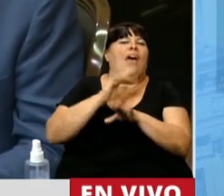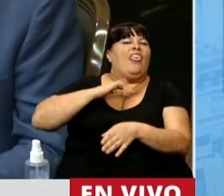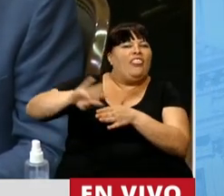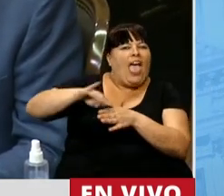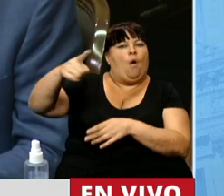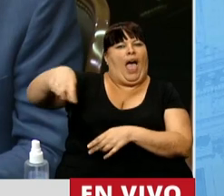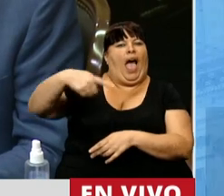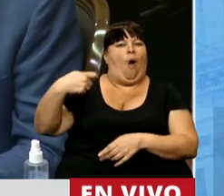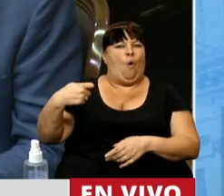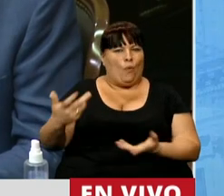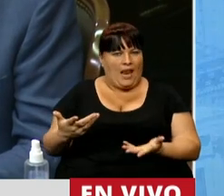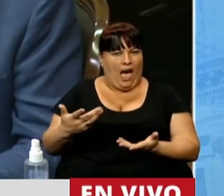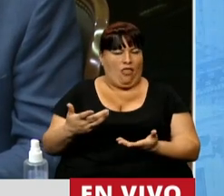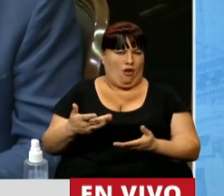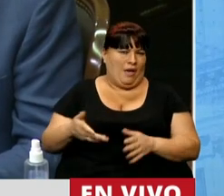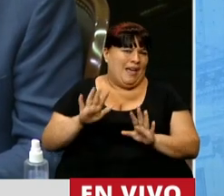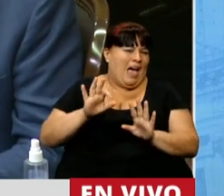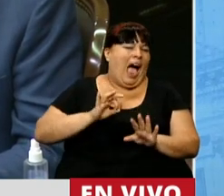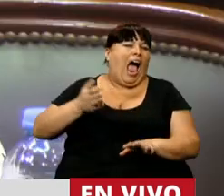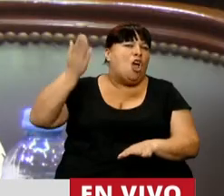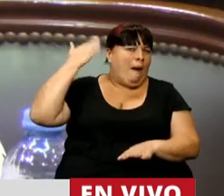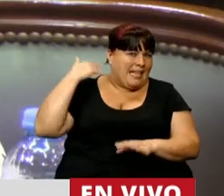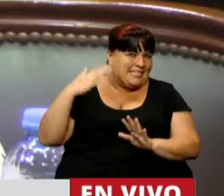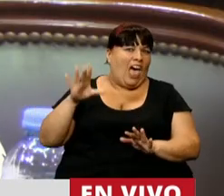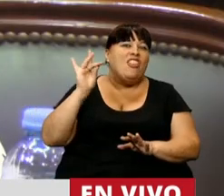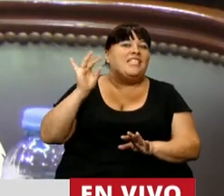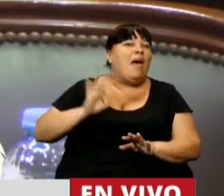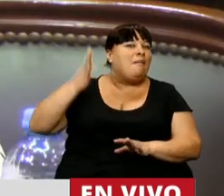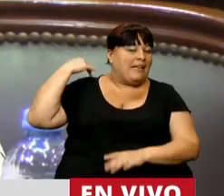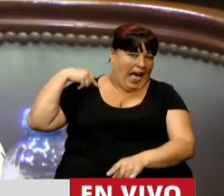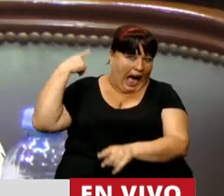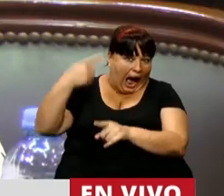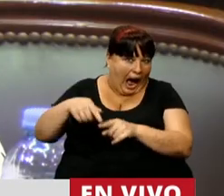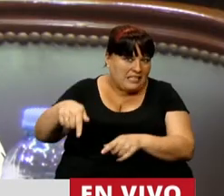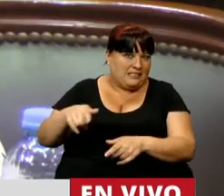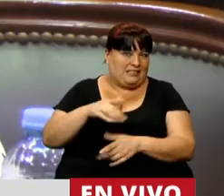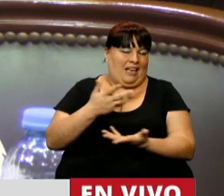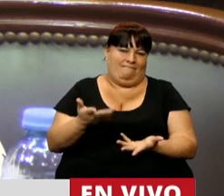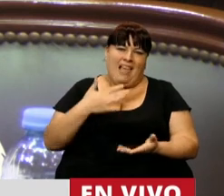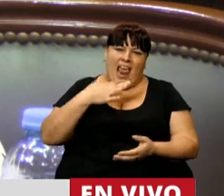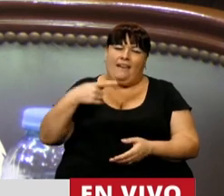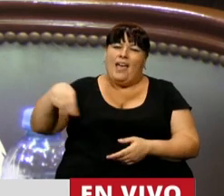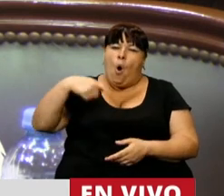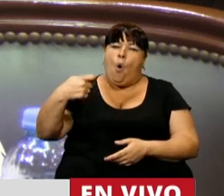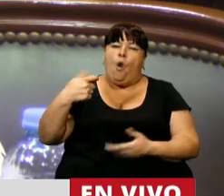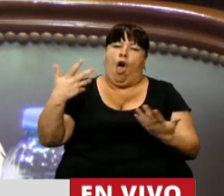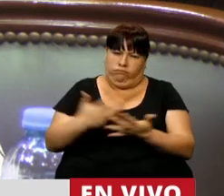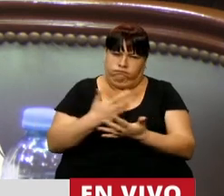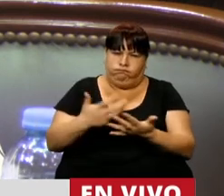nuestros jubilados desde el año pasado, desde diciembre, que créame que la han pasado muy